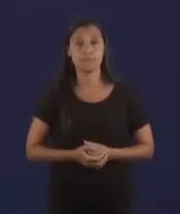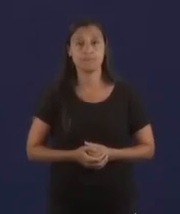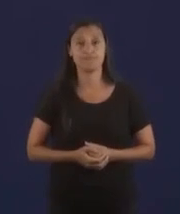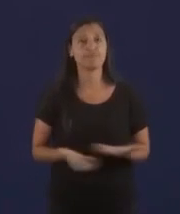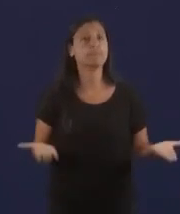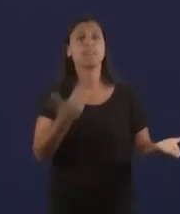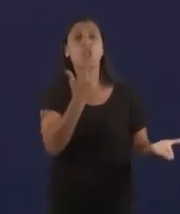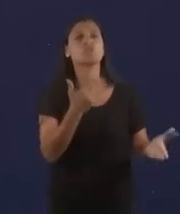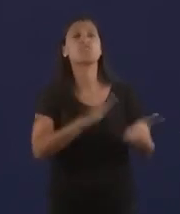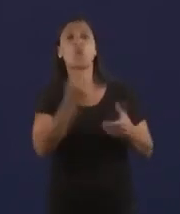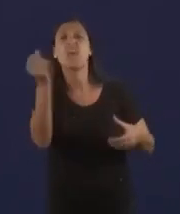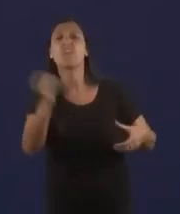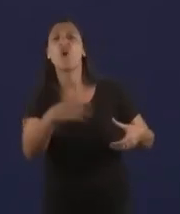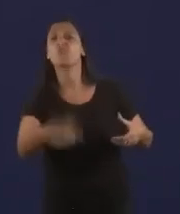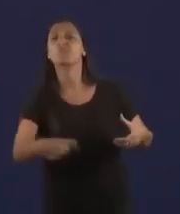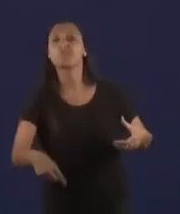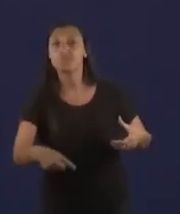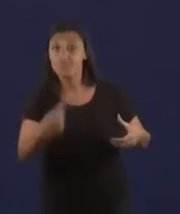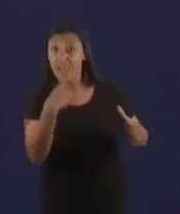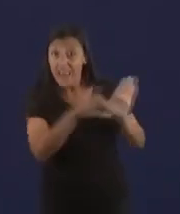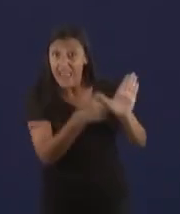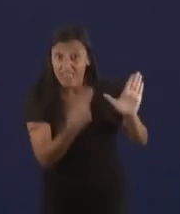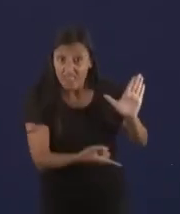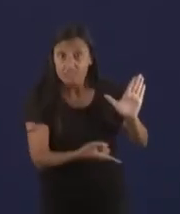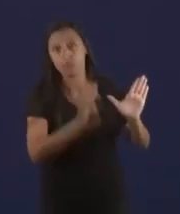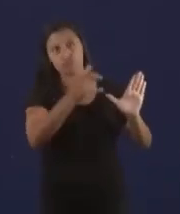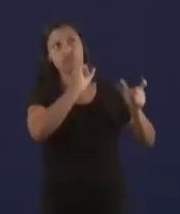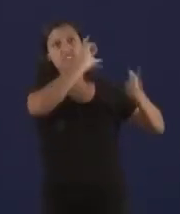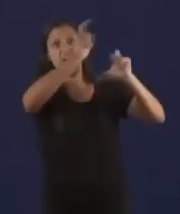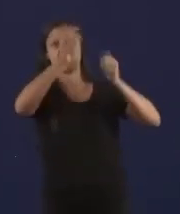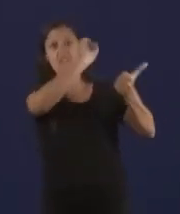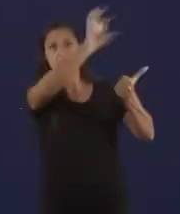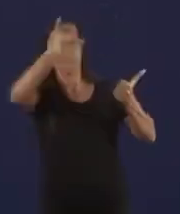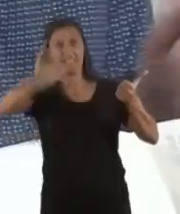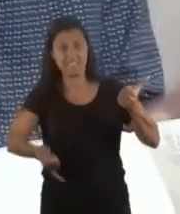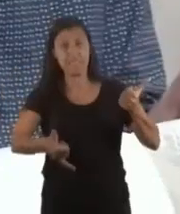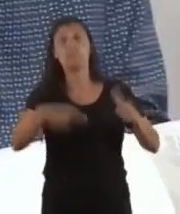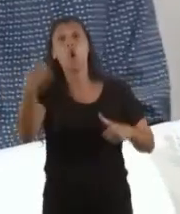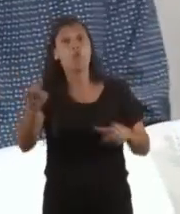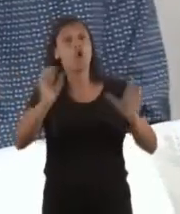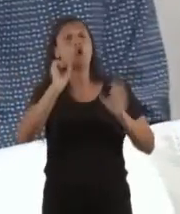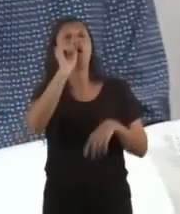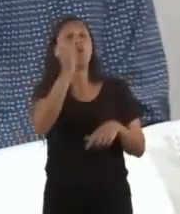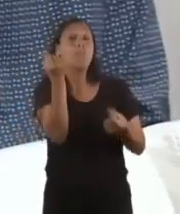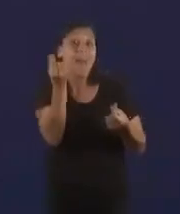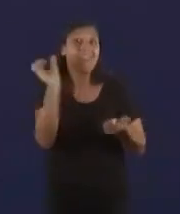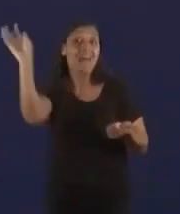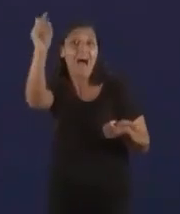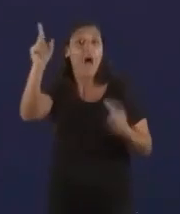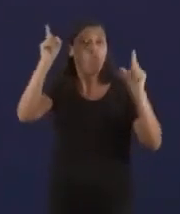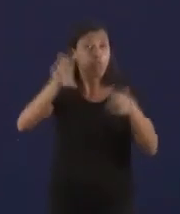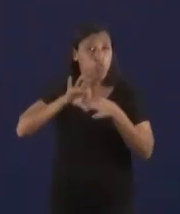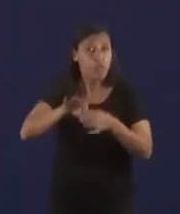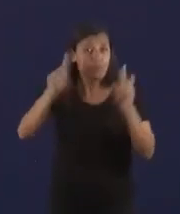No sé a qué fondos te referís, si están dentro de la ley, se van a transferir. Si te referís puntualmente al fondo de incentivo docente, no se va a transferir.